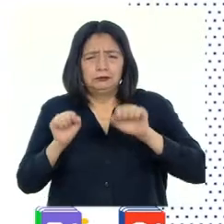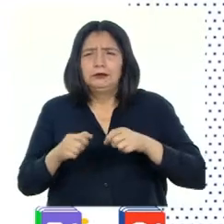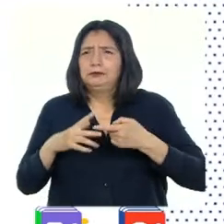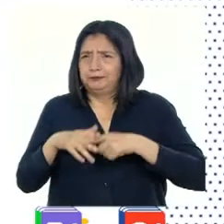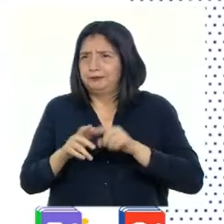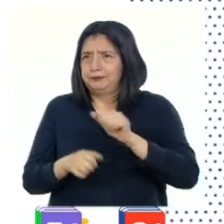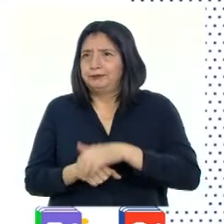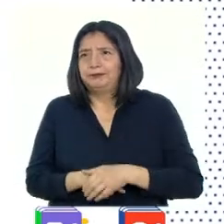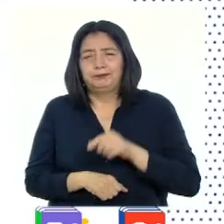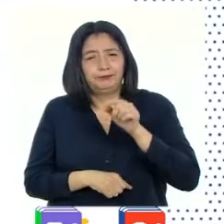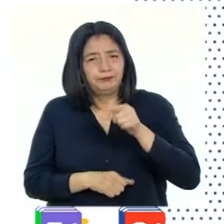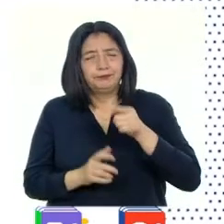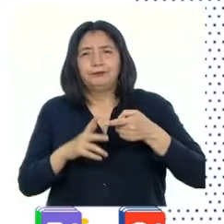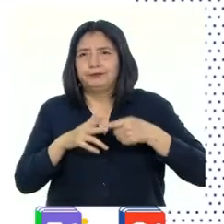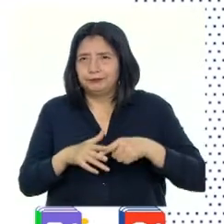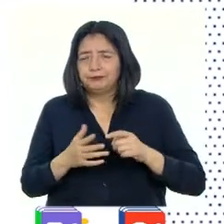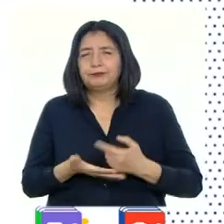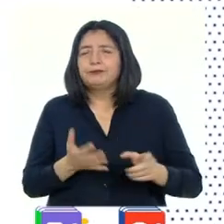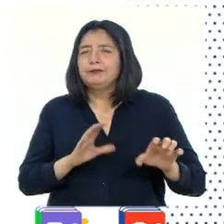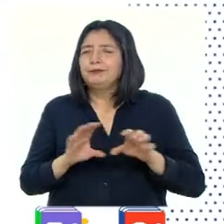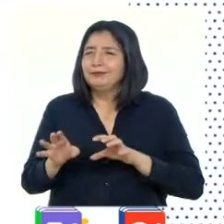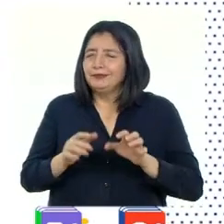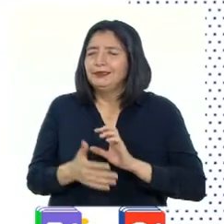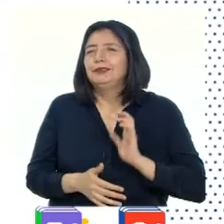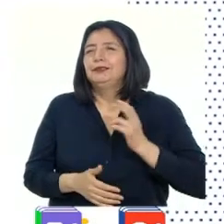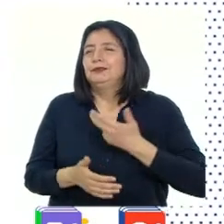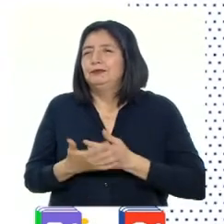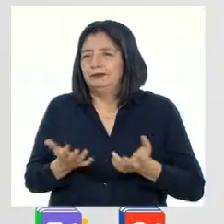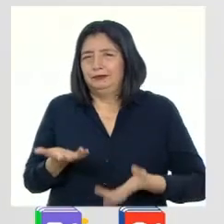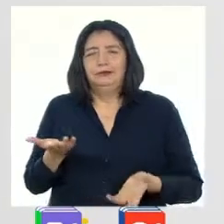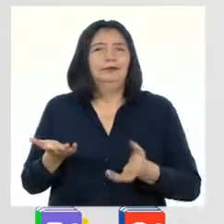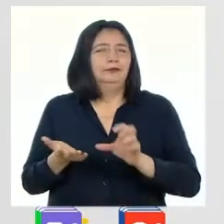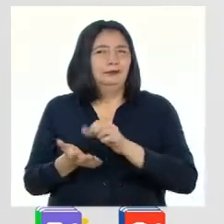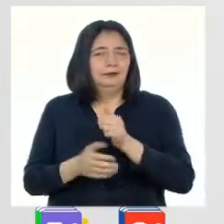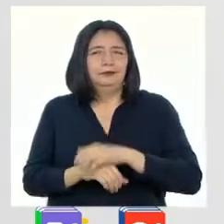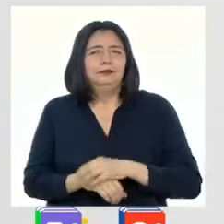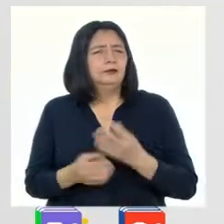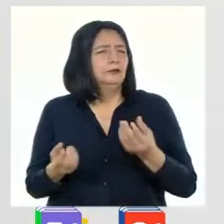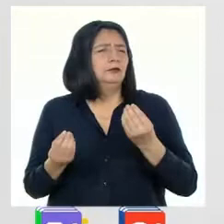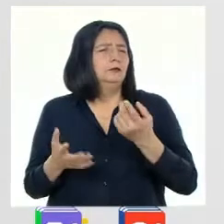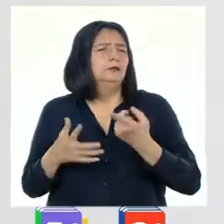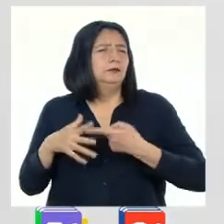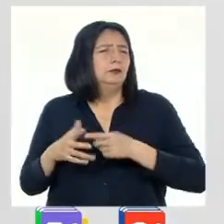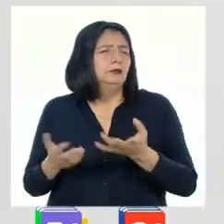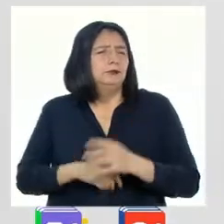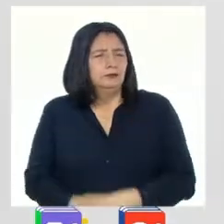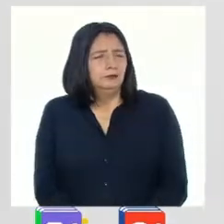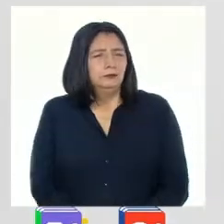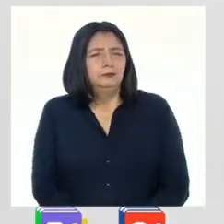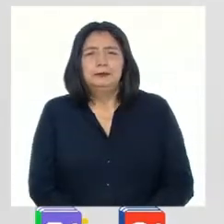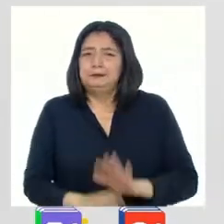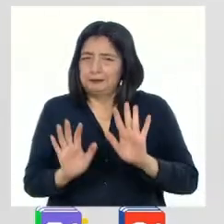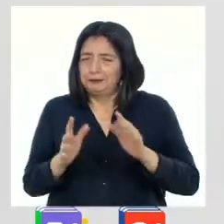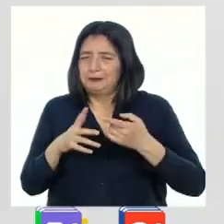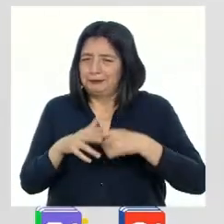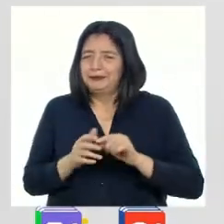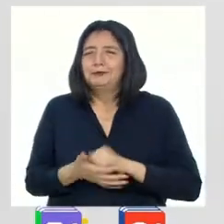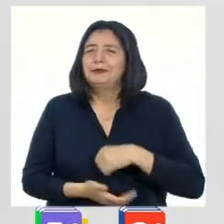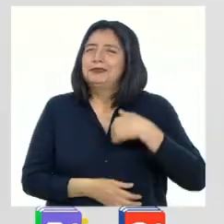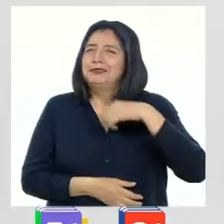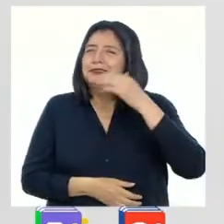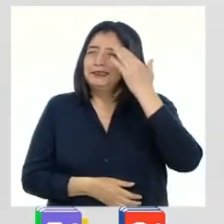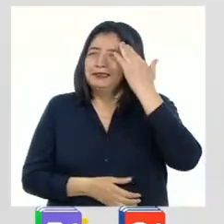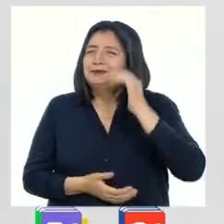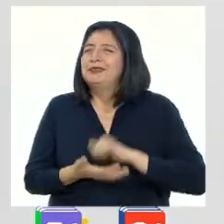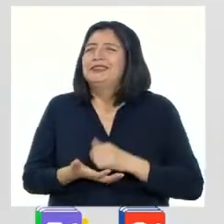empezar. De ahí partiremos para armar nuestra obra. ¿Y cómo empezamos, profesor? Empecemos por conocer